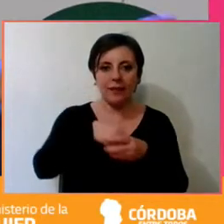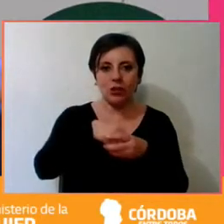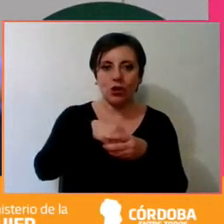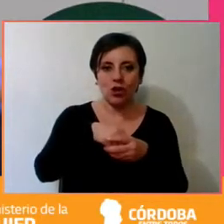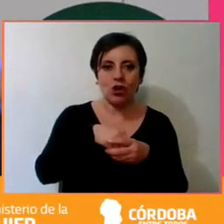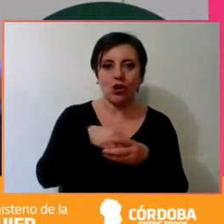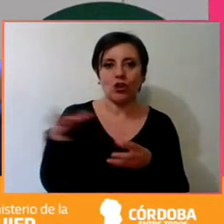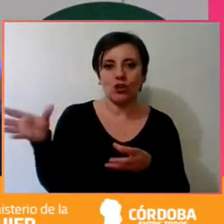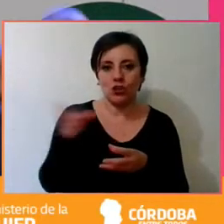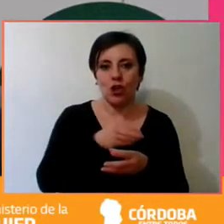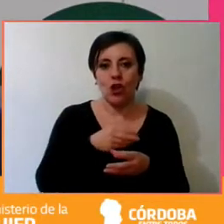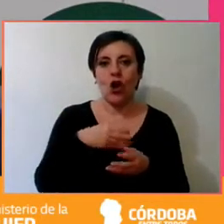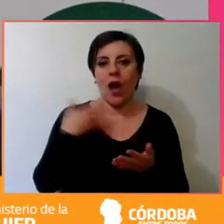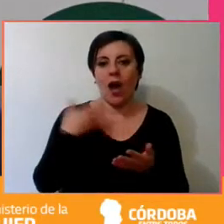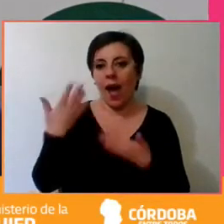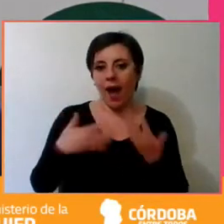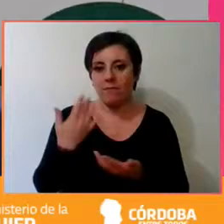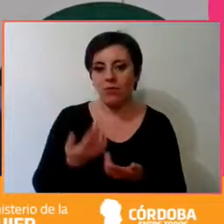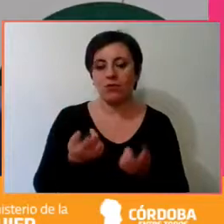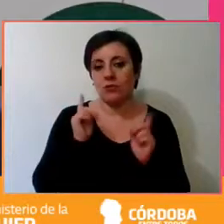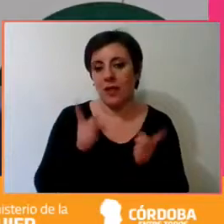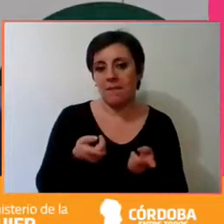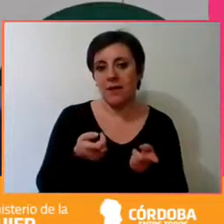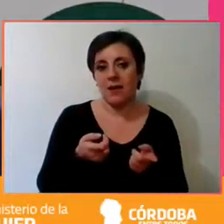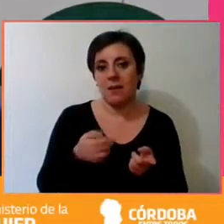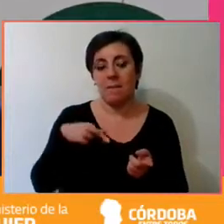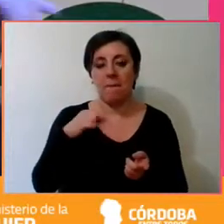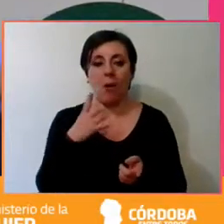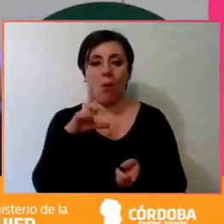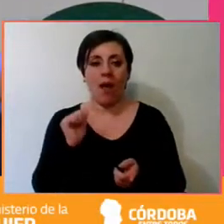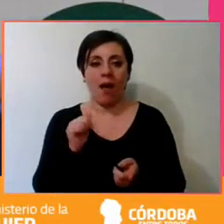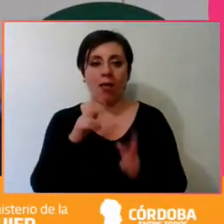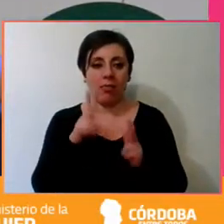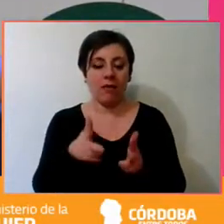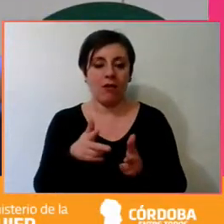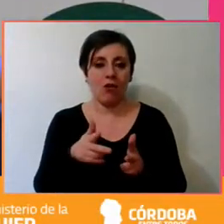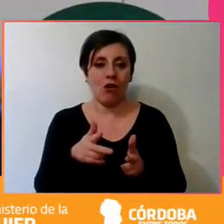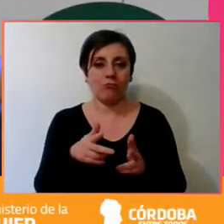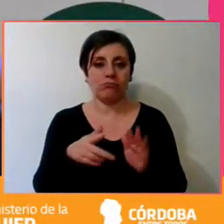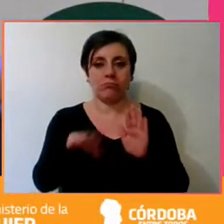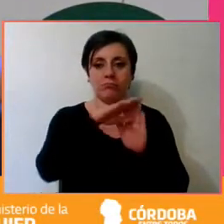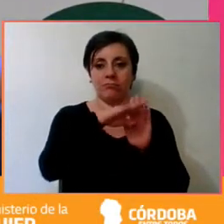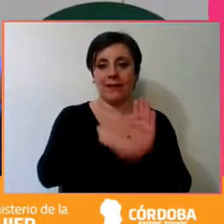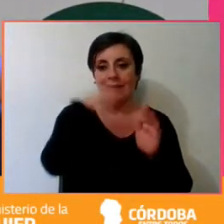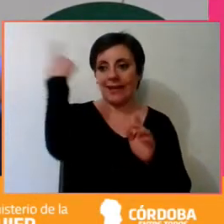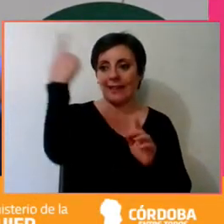todos hagamos eso que también Paula dijo, lograr con las normativas internacionales